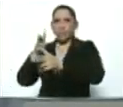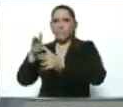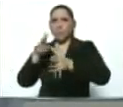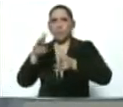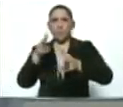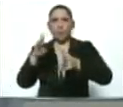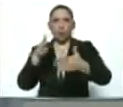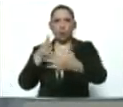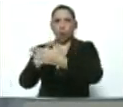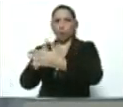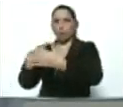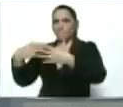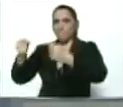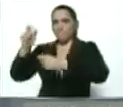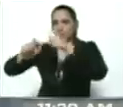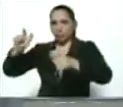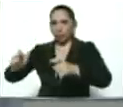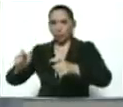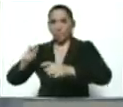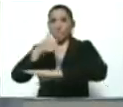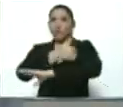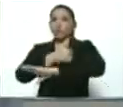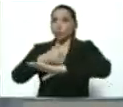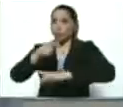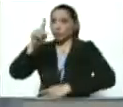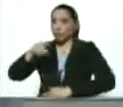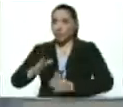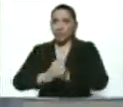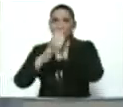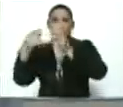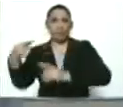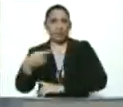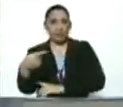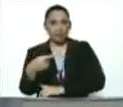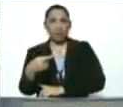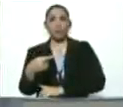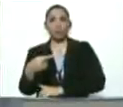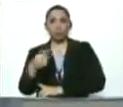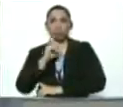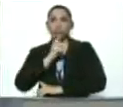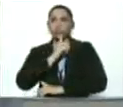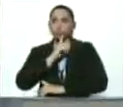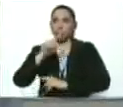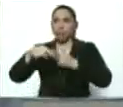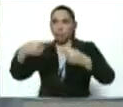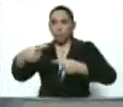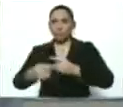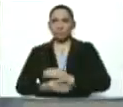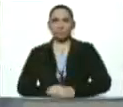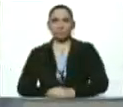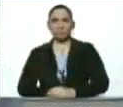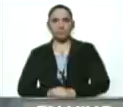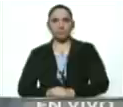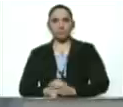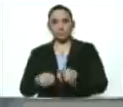contra los reclusos. Funcionarios y también líderes negativos que mencionaré a continuación. Estos